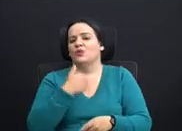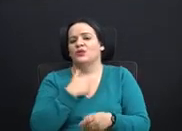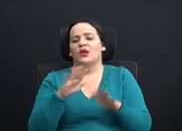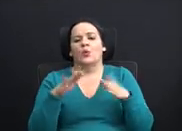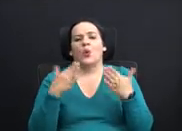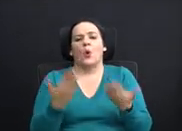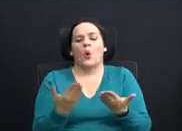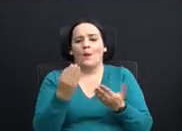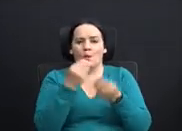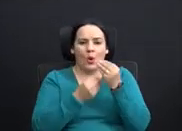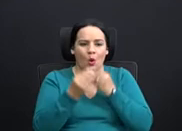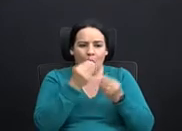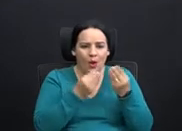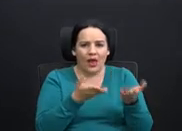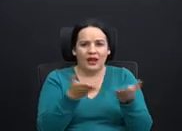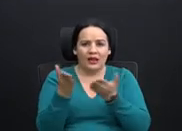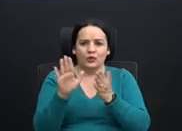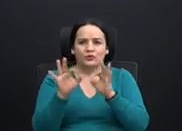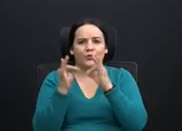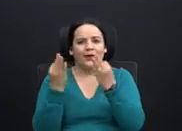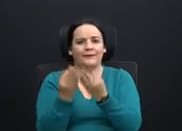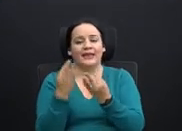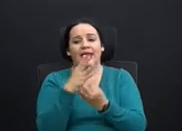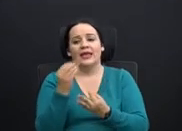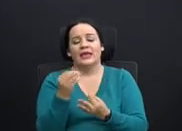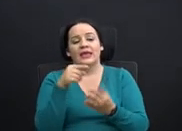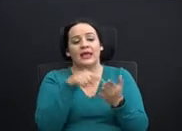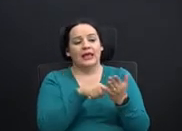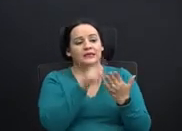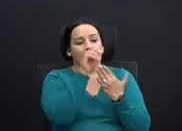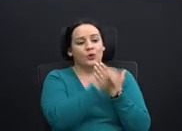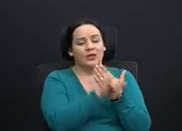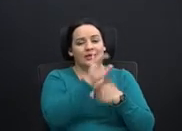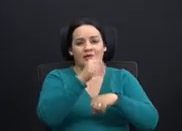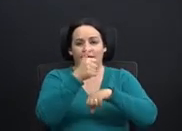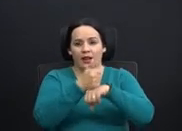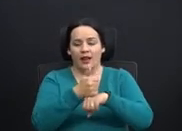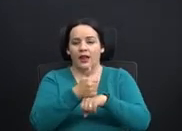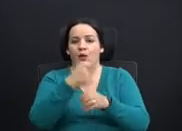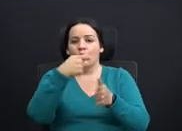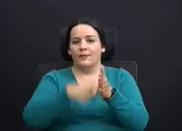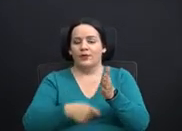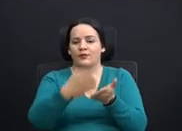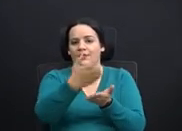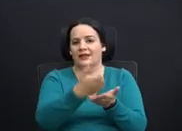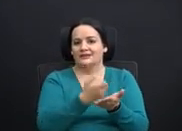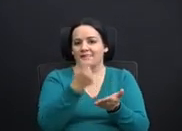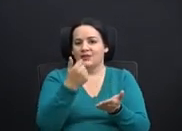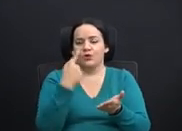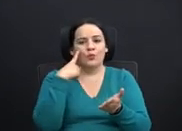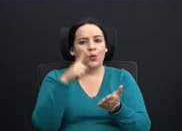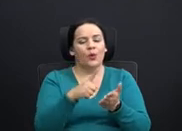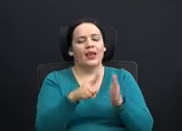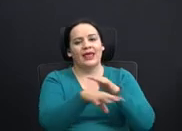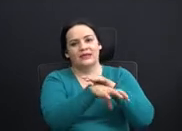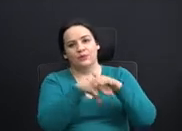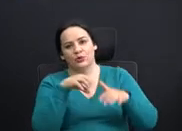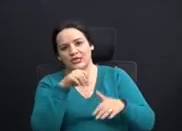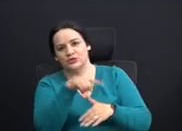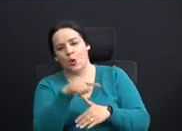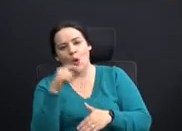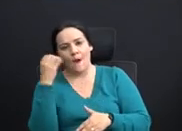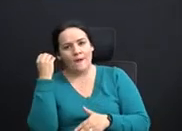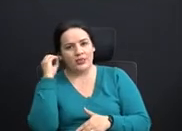de su familia. También en dicho proyecto se establece que los impuestos recibidos por la explotación minera serán distribuidos